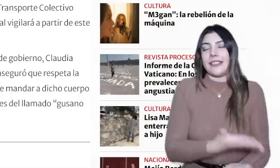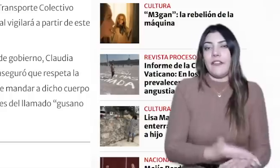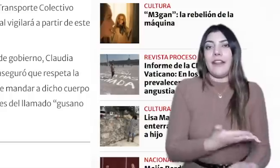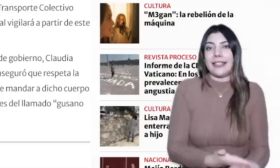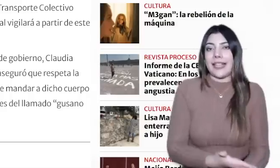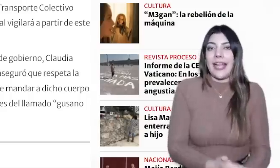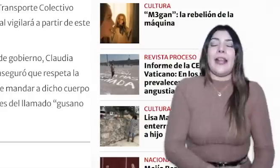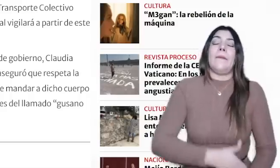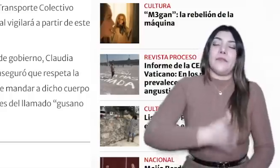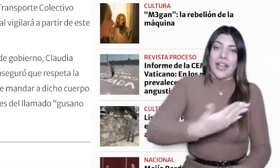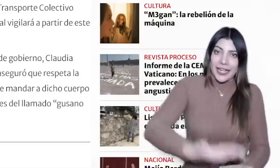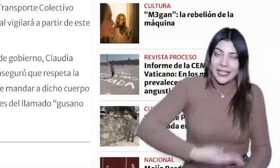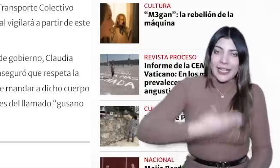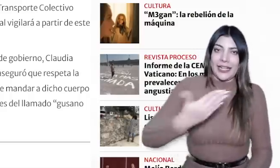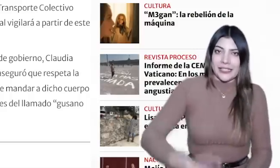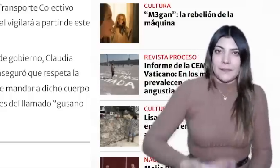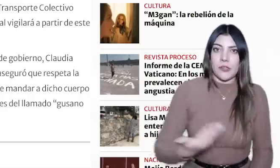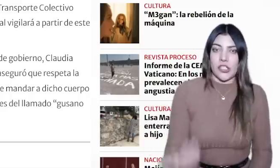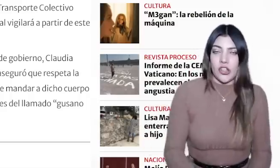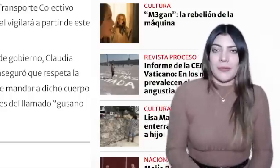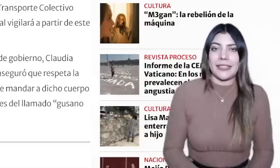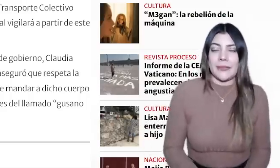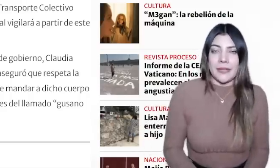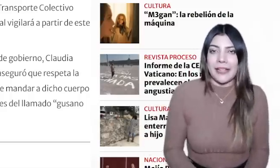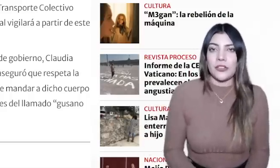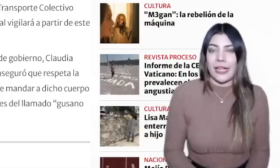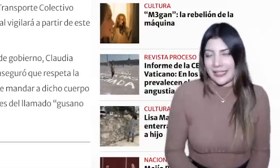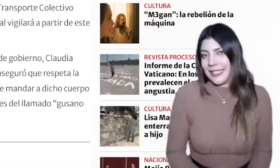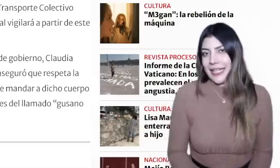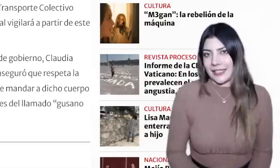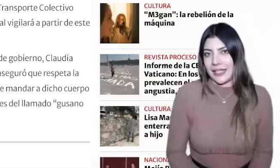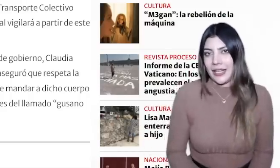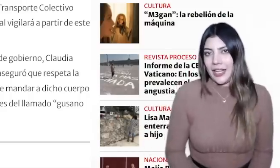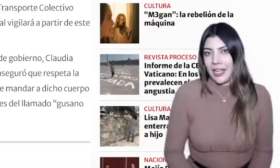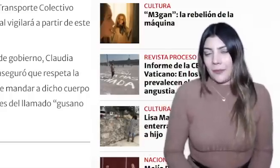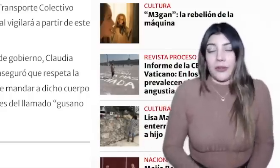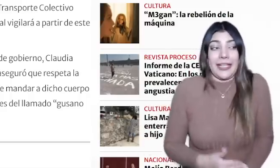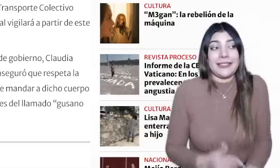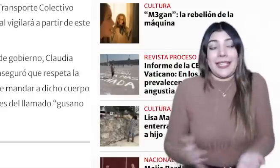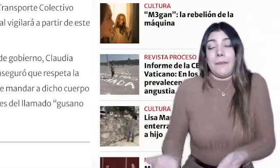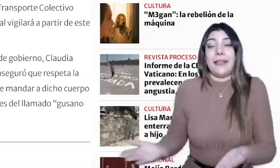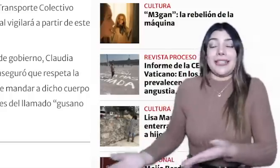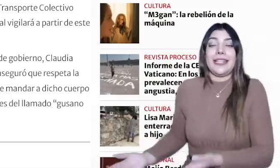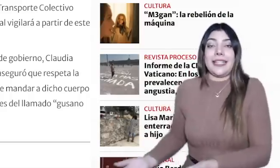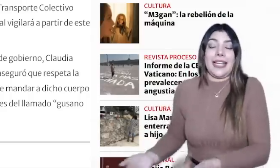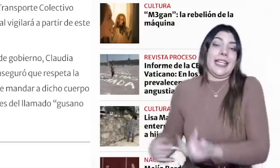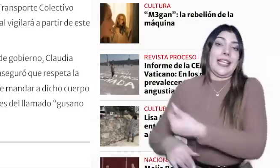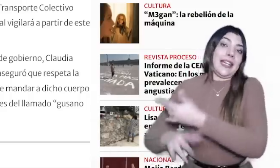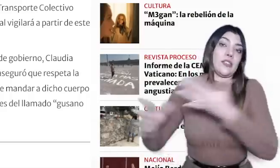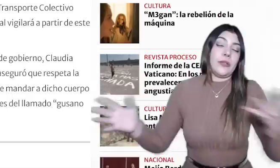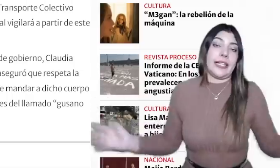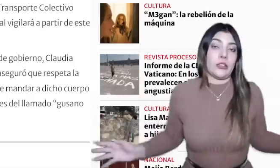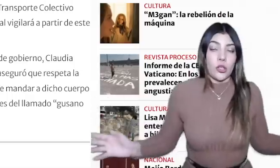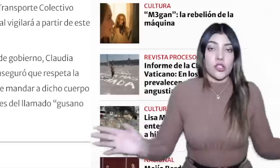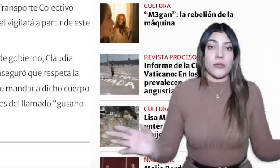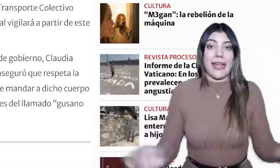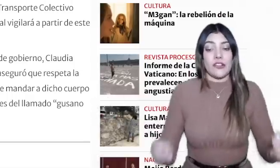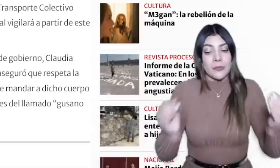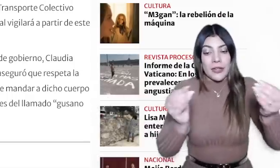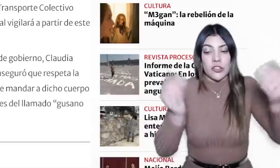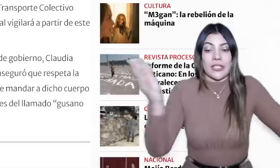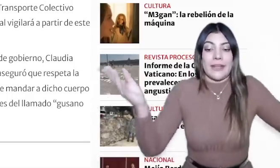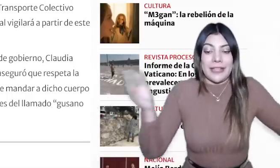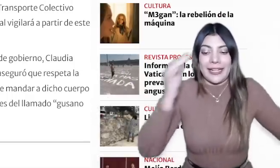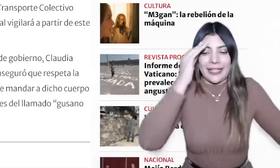dinero y que hacía falta darle este proceso de mantenimiento a las líneas? Porque hasta que pasa la tragedia ya resulta que todos son